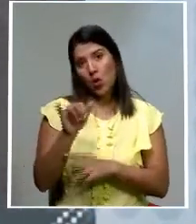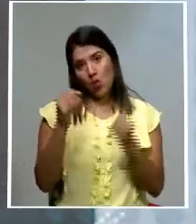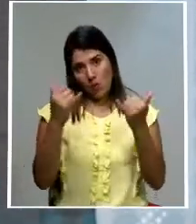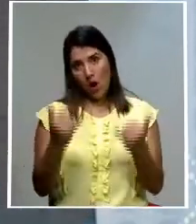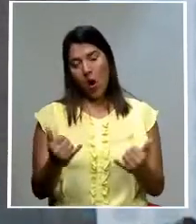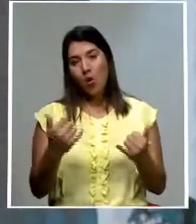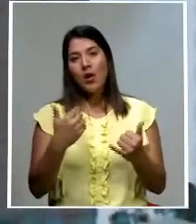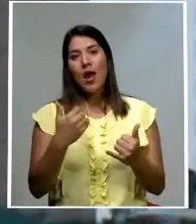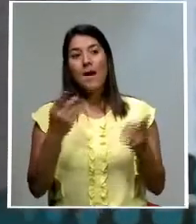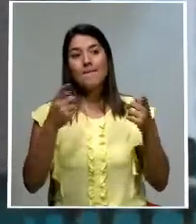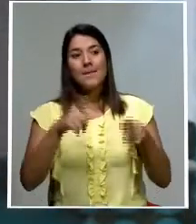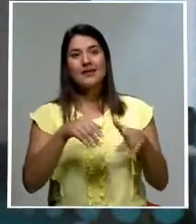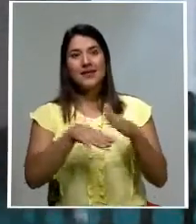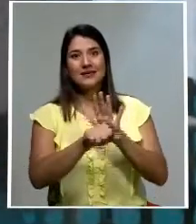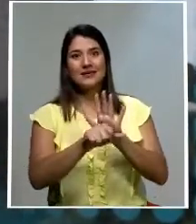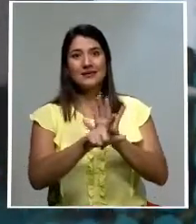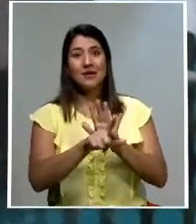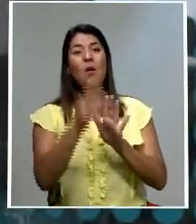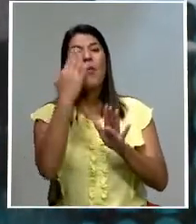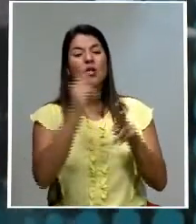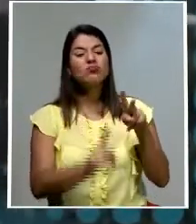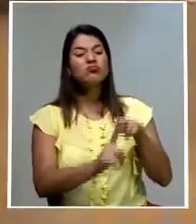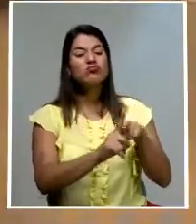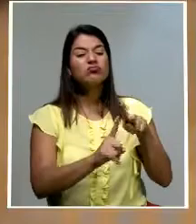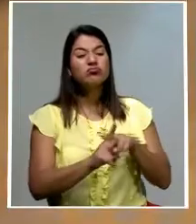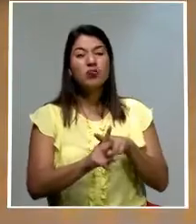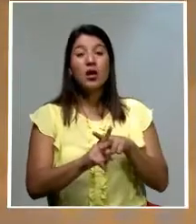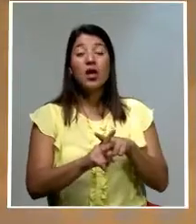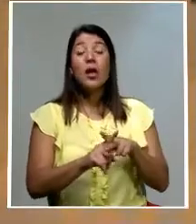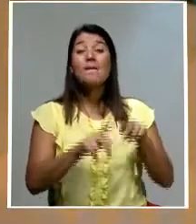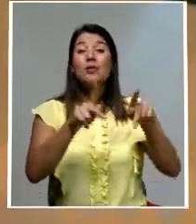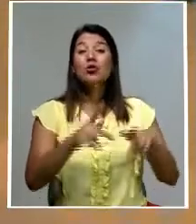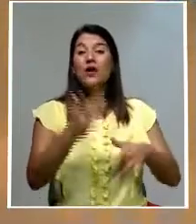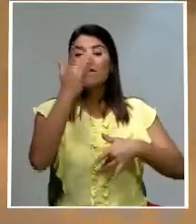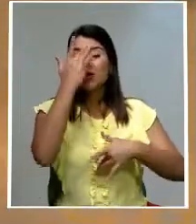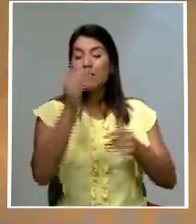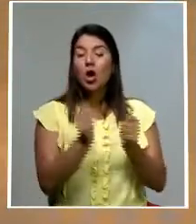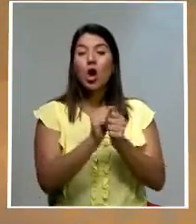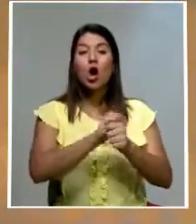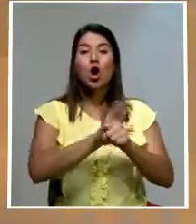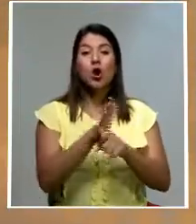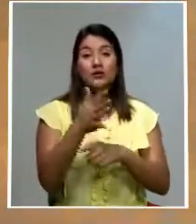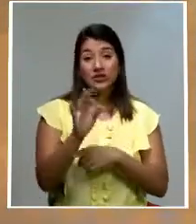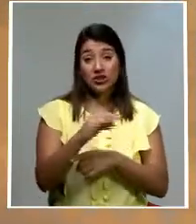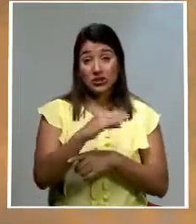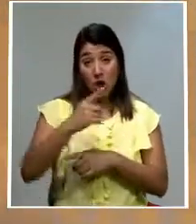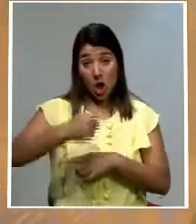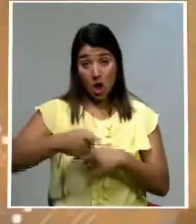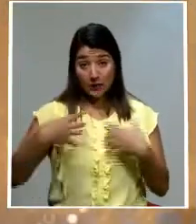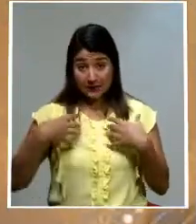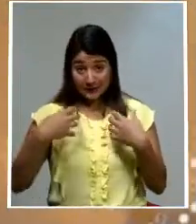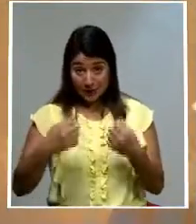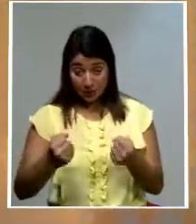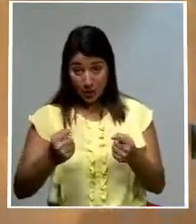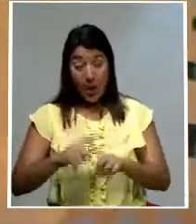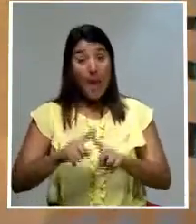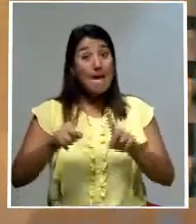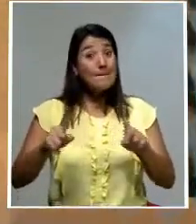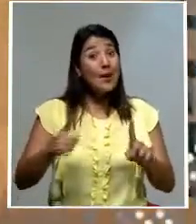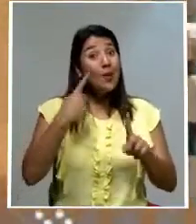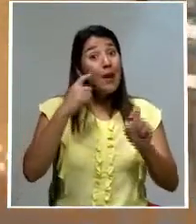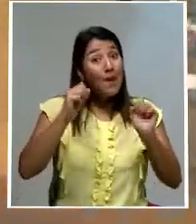por el incremento de casos de COVID y las órdenes sanitarias que giraron al Congreso. Pero para que esto se